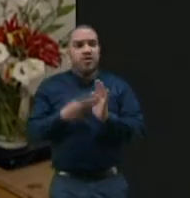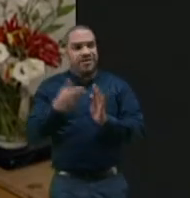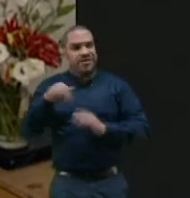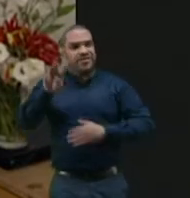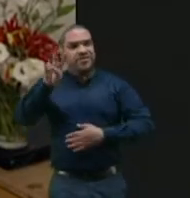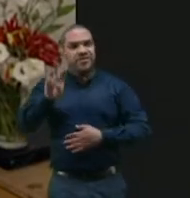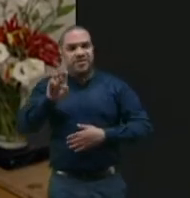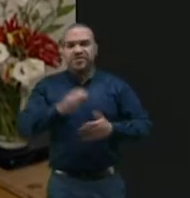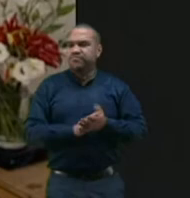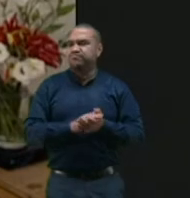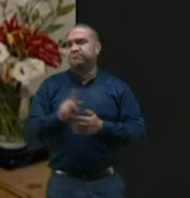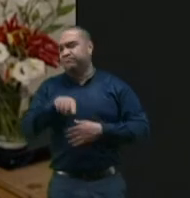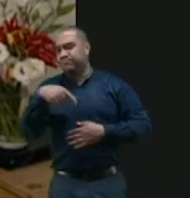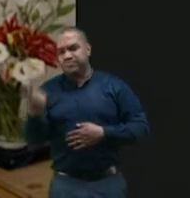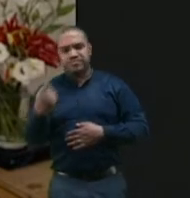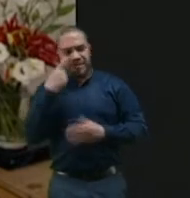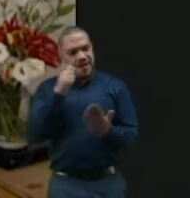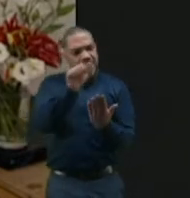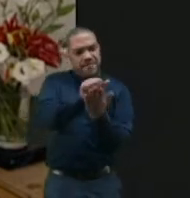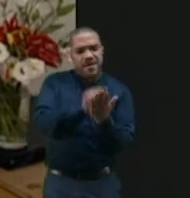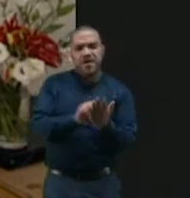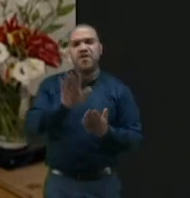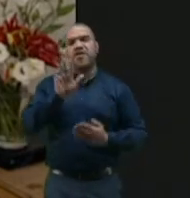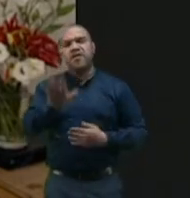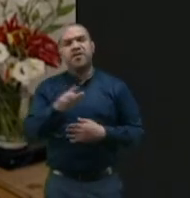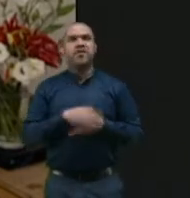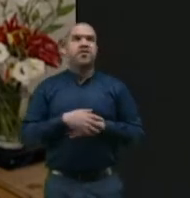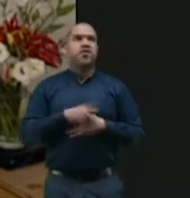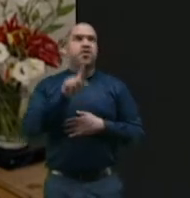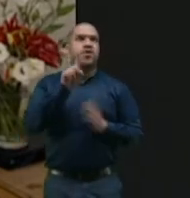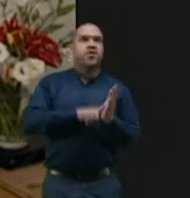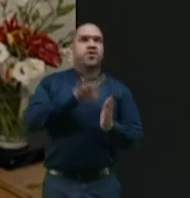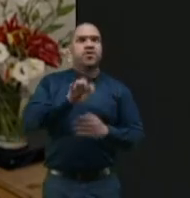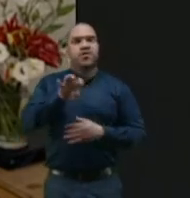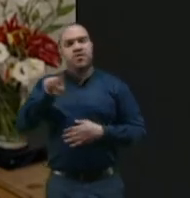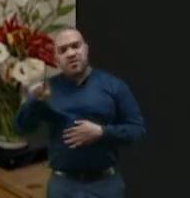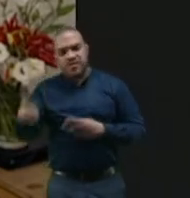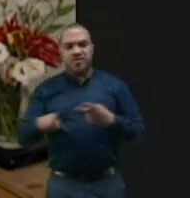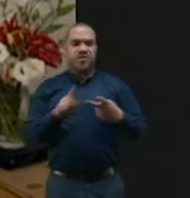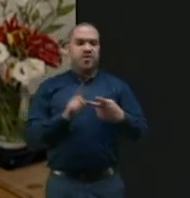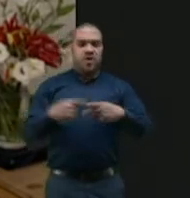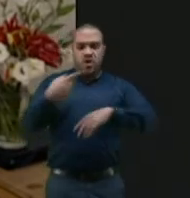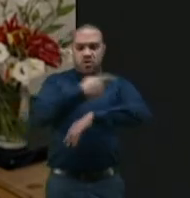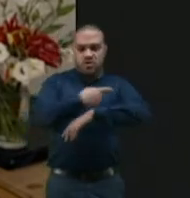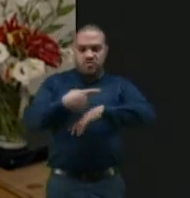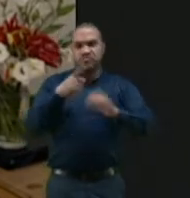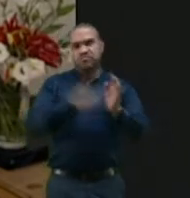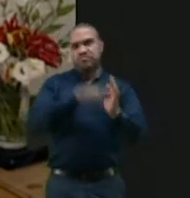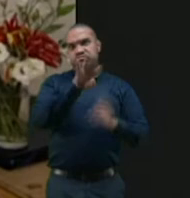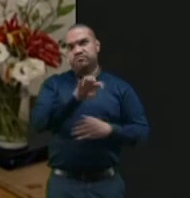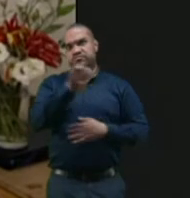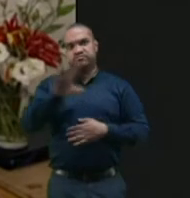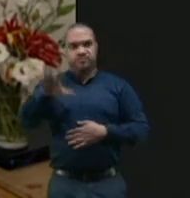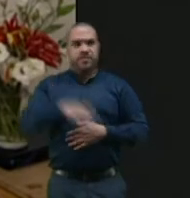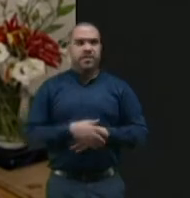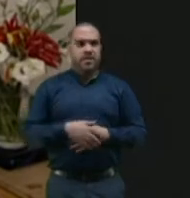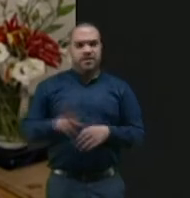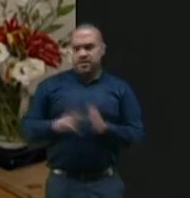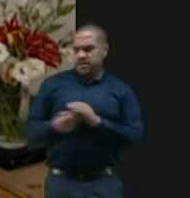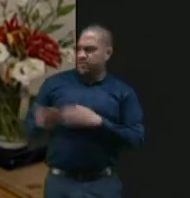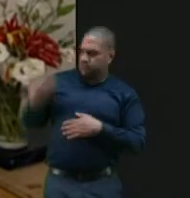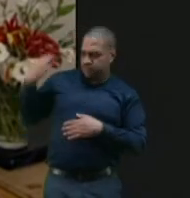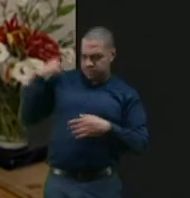Movie 1996, Google 1995. Entonces, tal vez llevamos 2 semanas de revoluciones